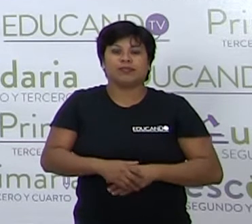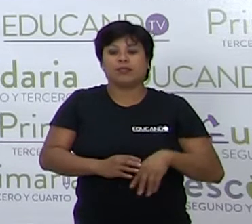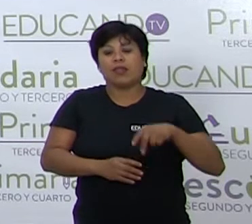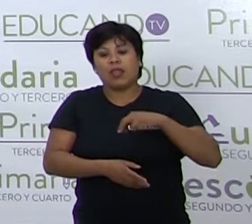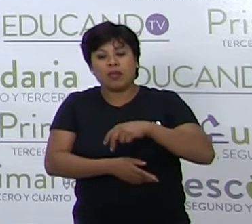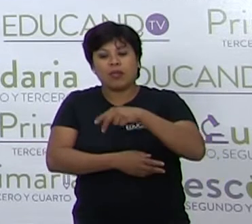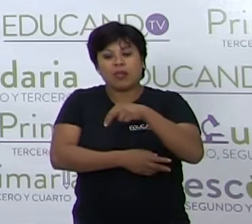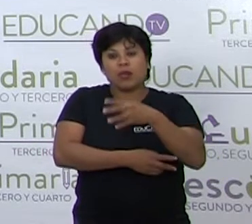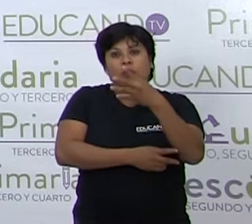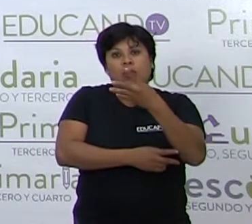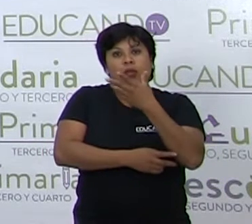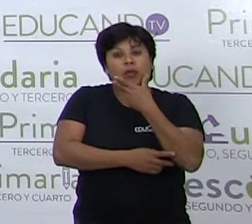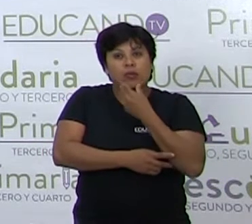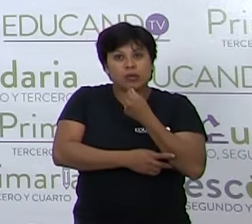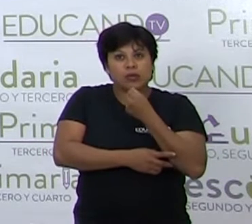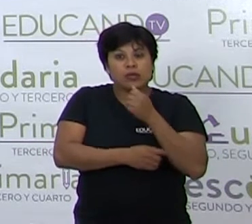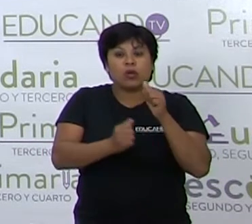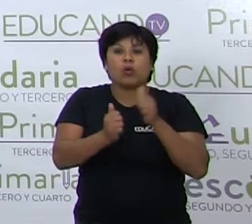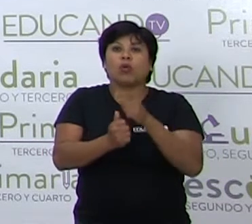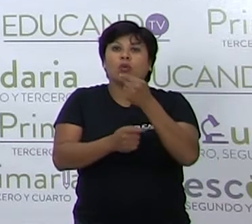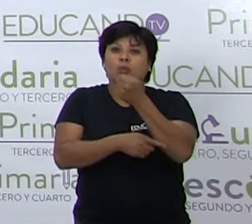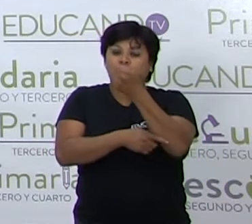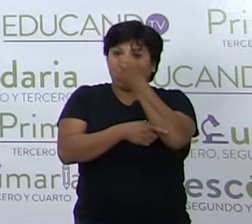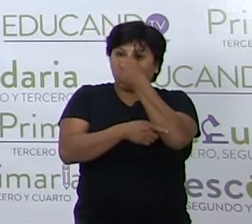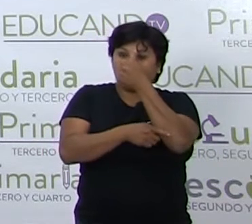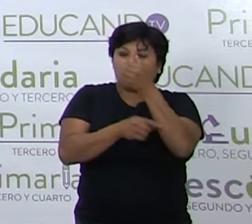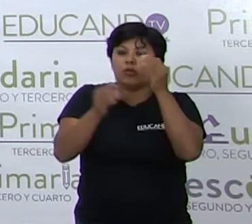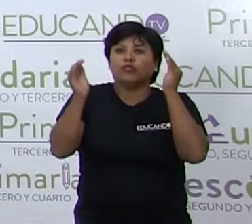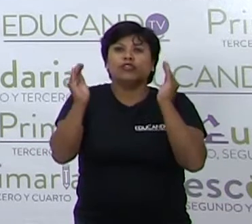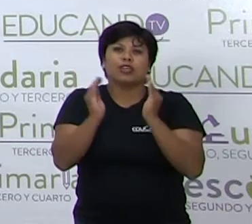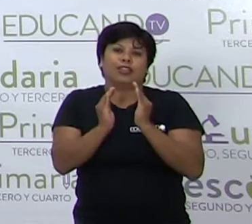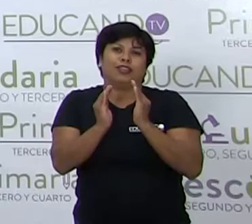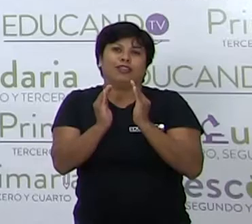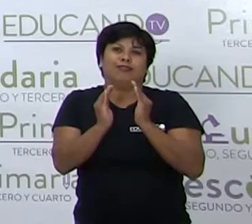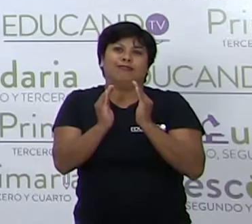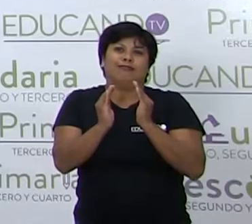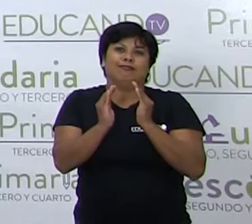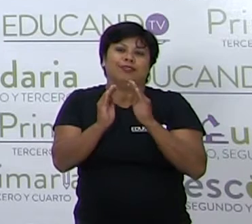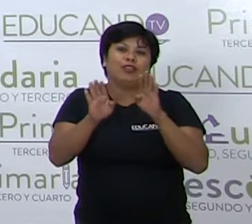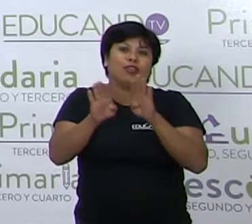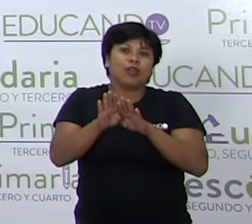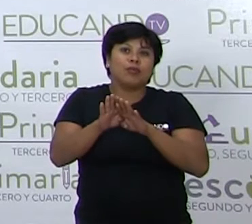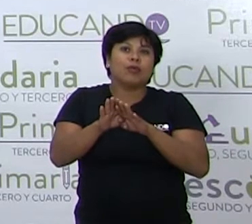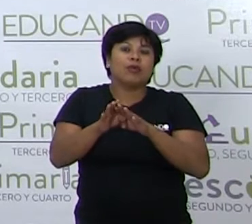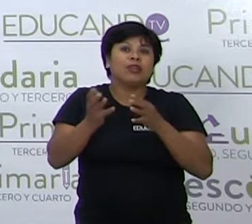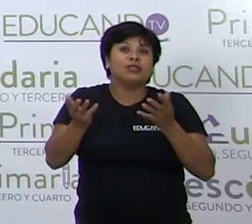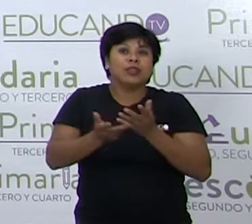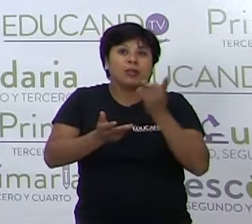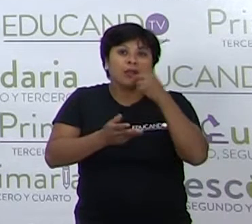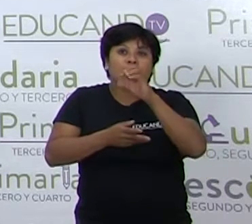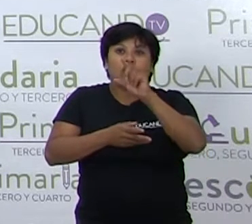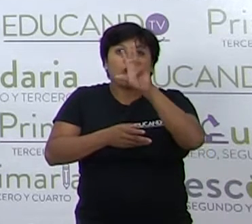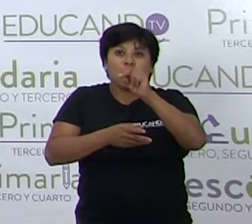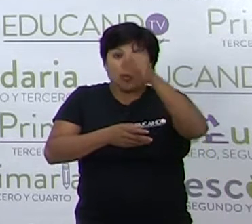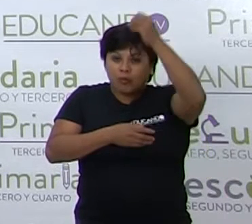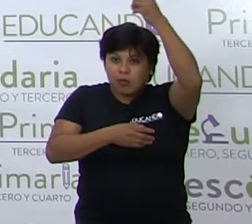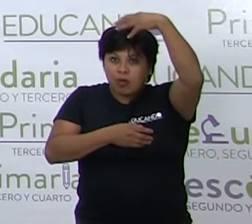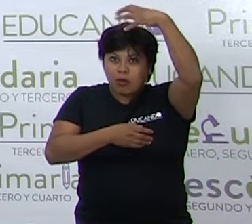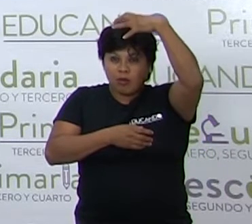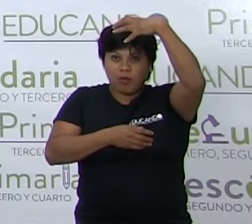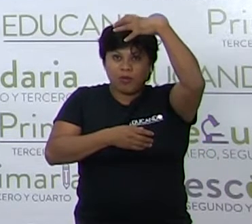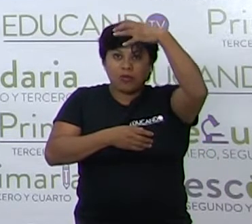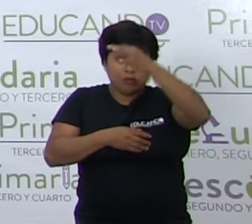caminando cuatro hombres con un paraguas muy chiquito. ¿Cómo le hicieron para no mojarse?